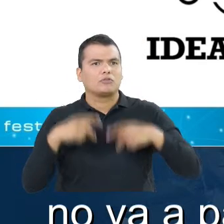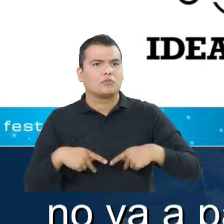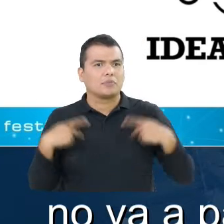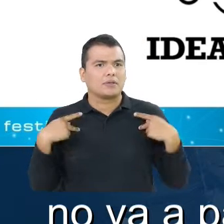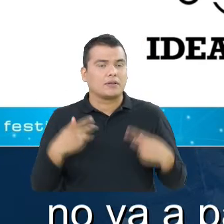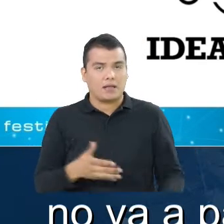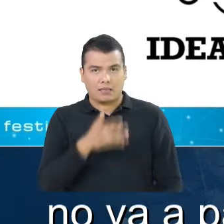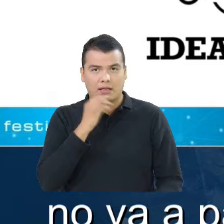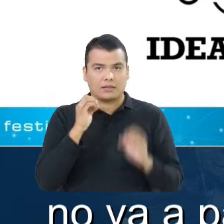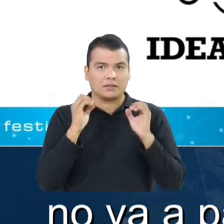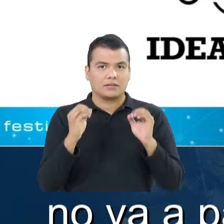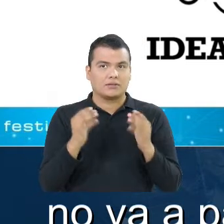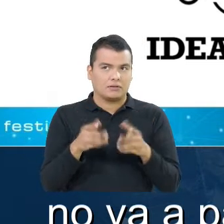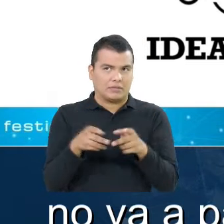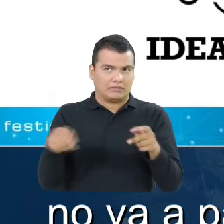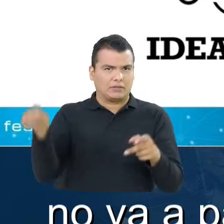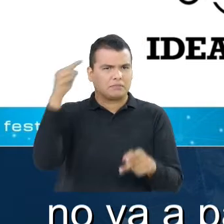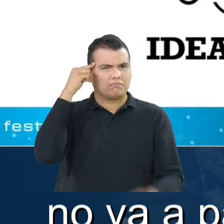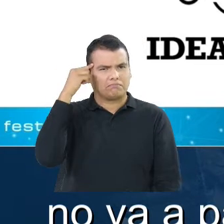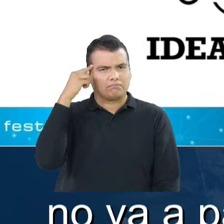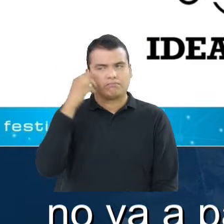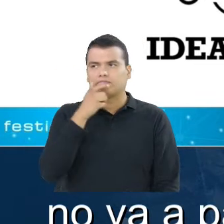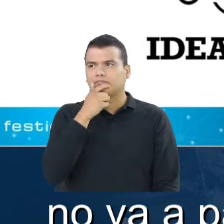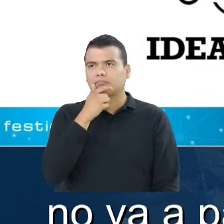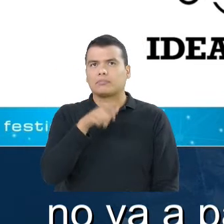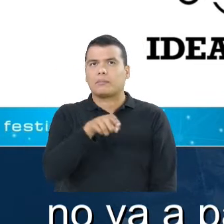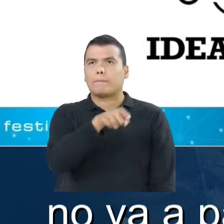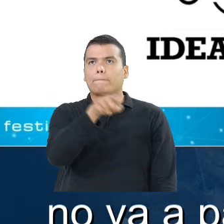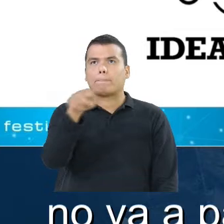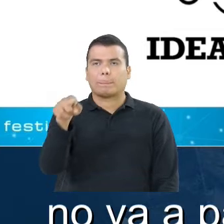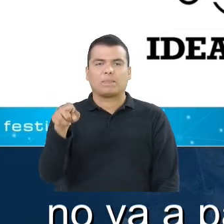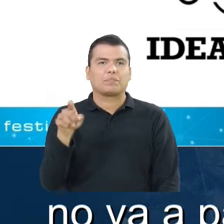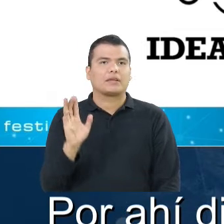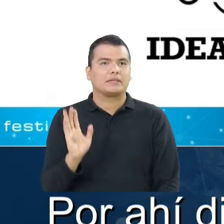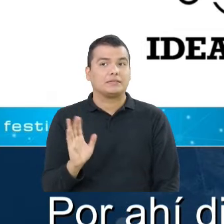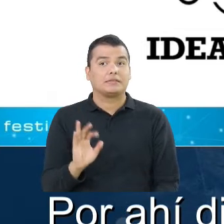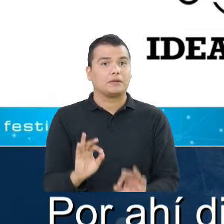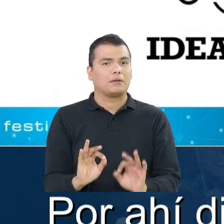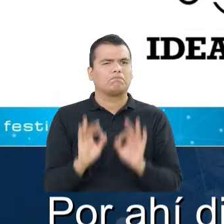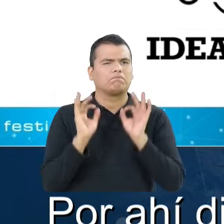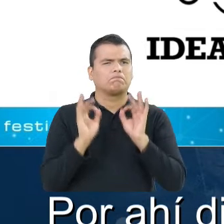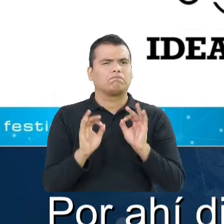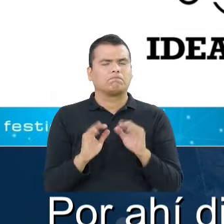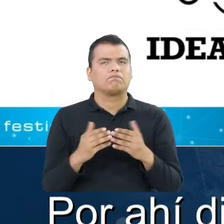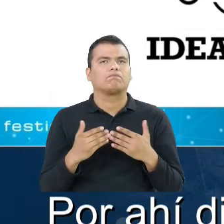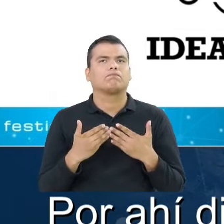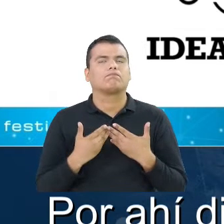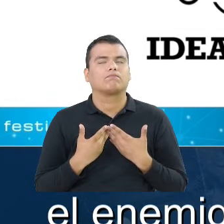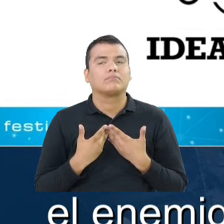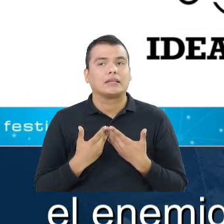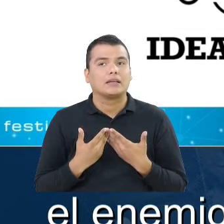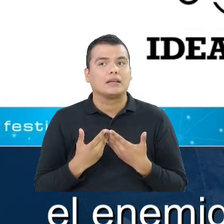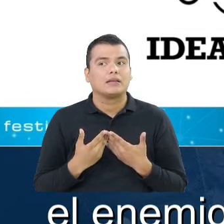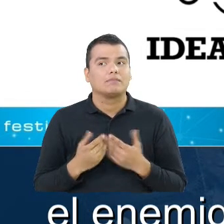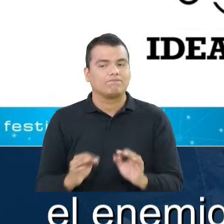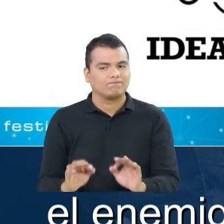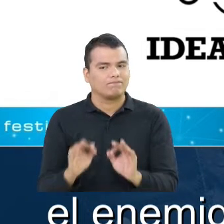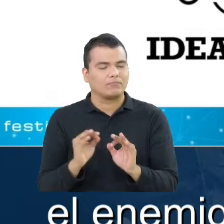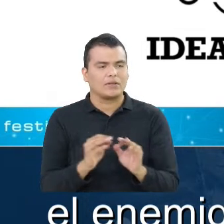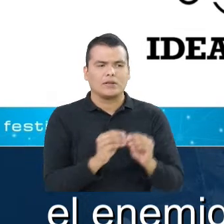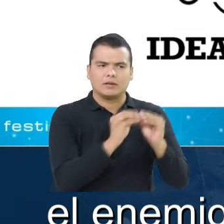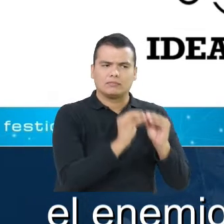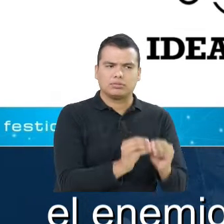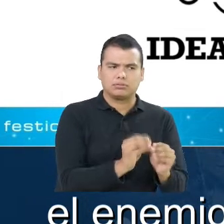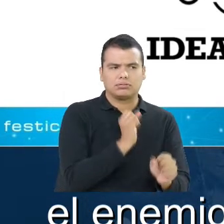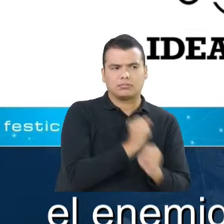ahí dicen muchas personas que el enemigo de la ejecución es la perfección. Y cuando estamos pensando mucho, mucho, mucho la idea, pero